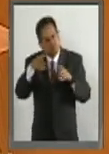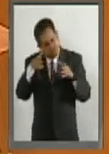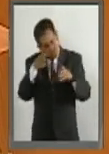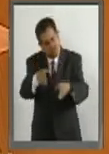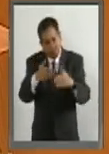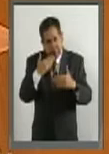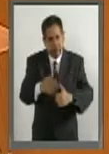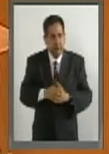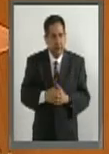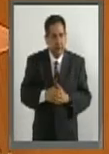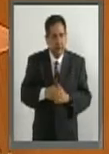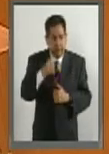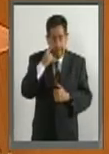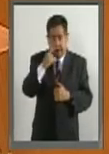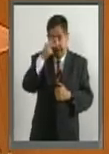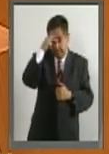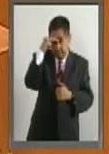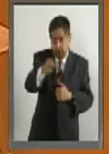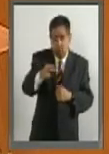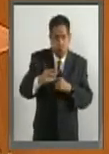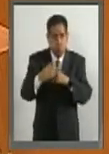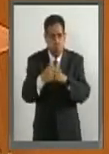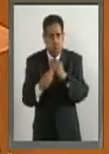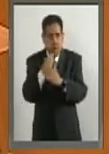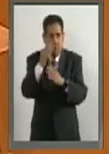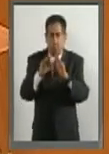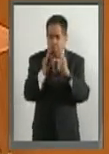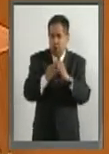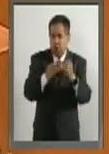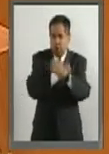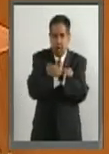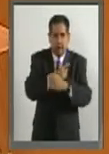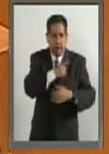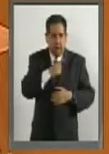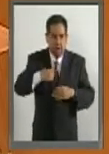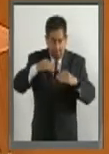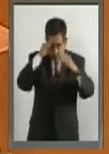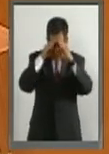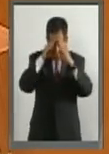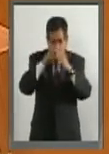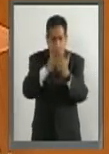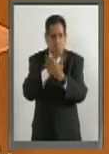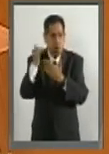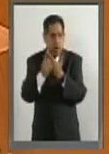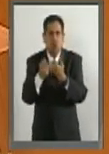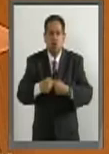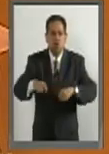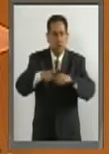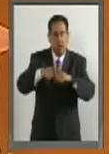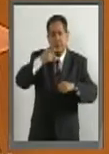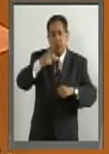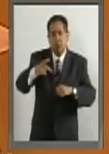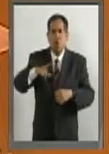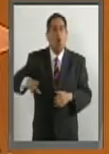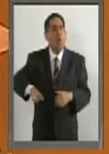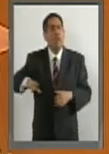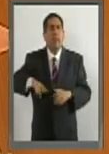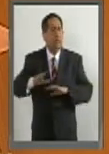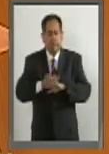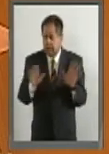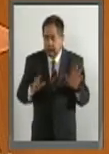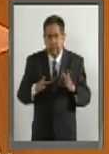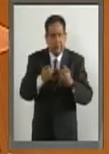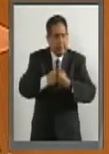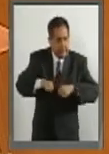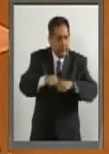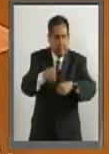que México y su nuevo modelo educativo deben ser concebidos como un proyecto social antes que gubernamental, y